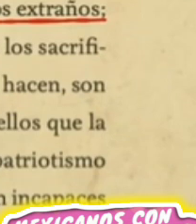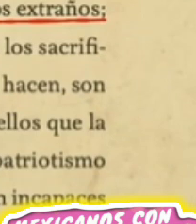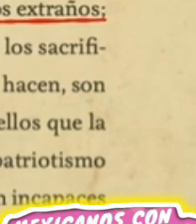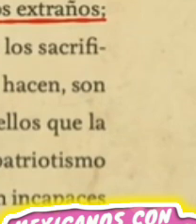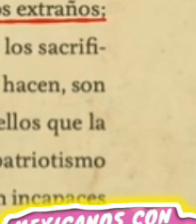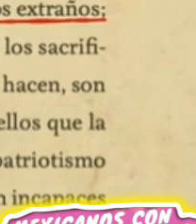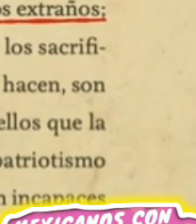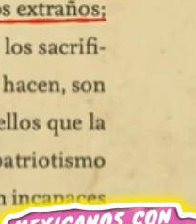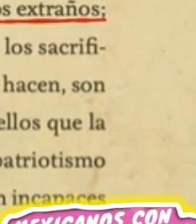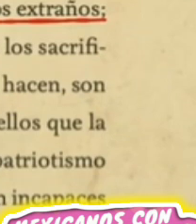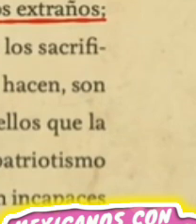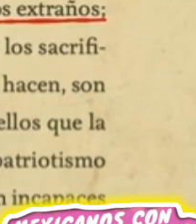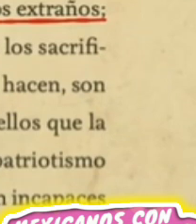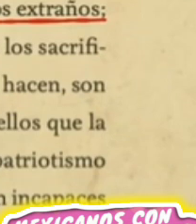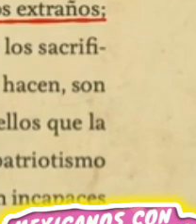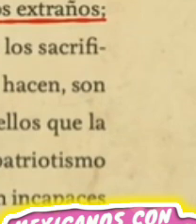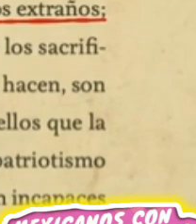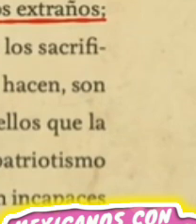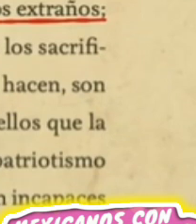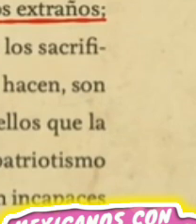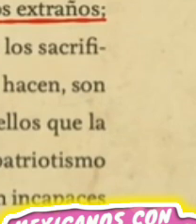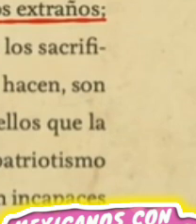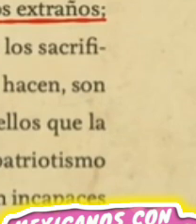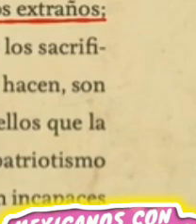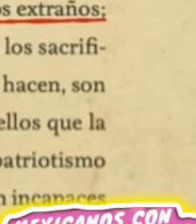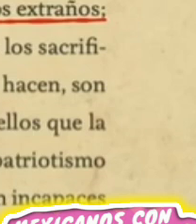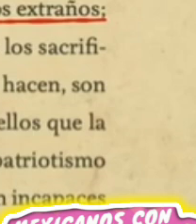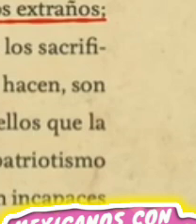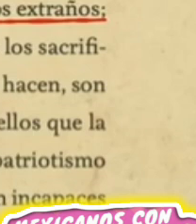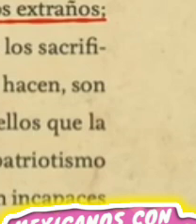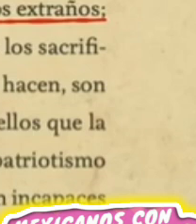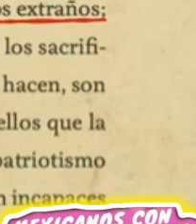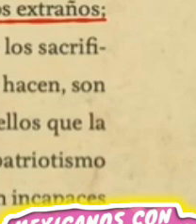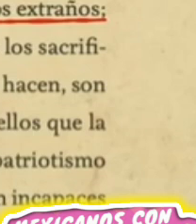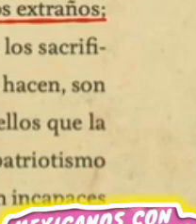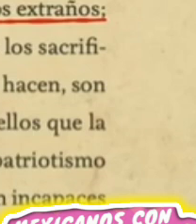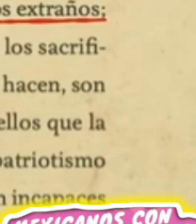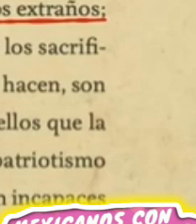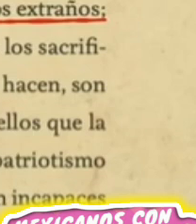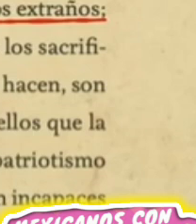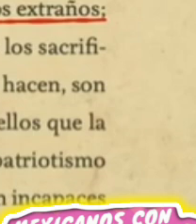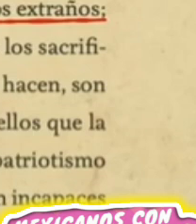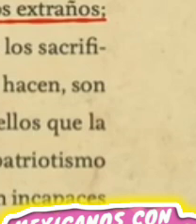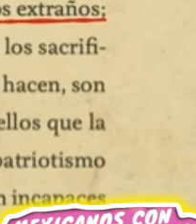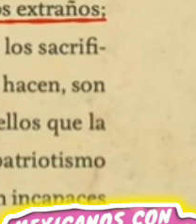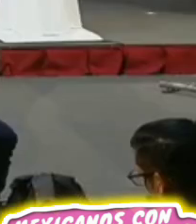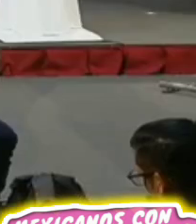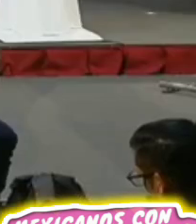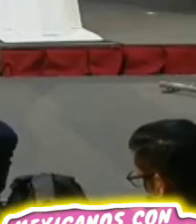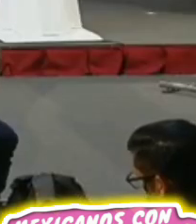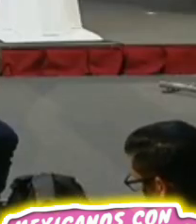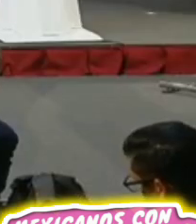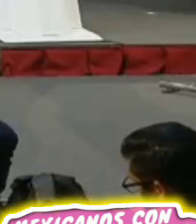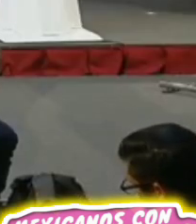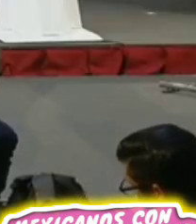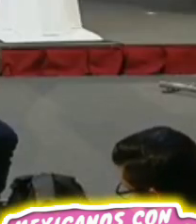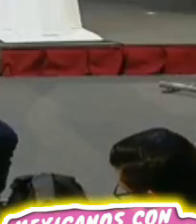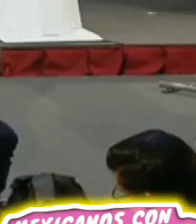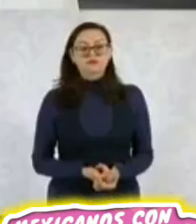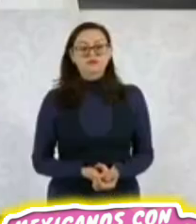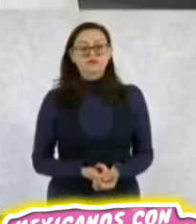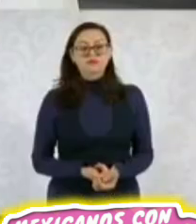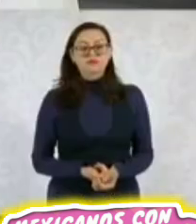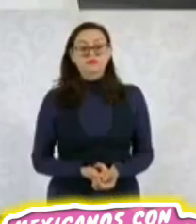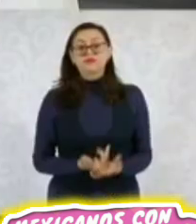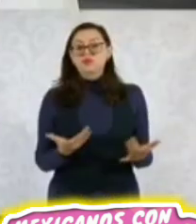no solamente fui siguiendo a mi marido, sino también tenemos decisiones propias y voluntad propia. Y ya para concluir en esta sección